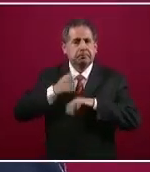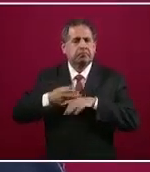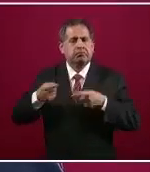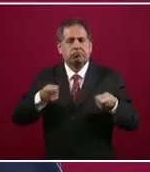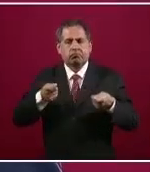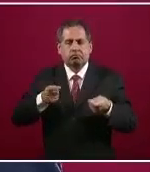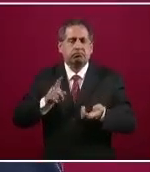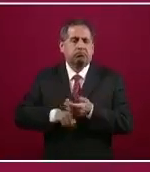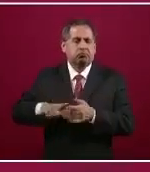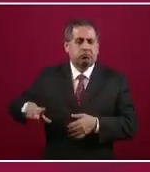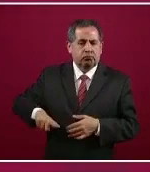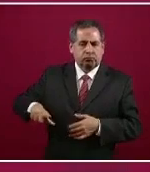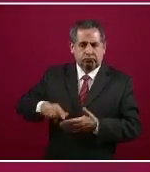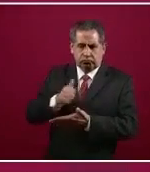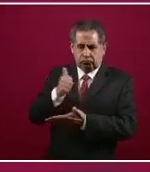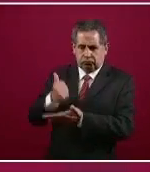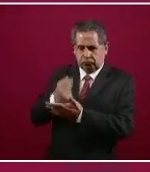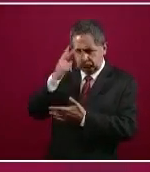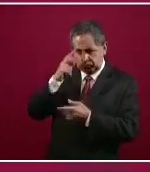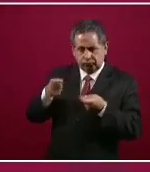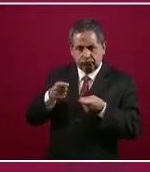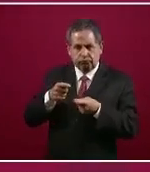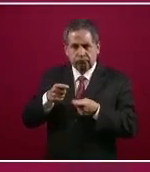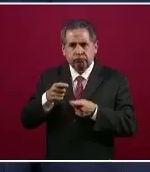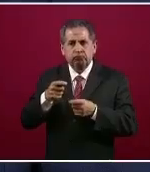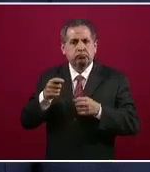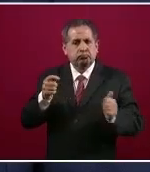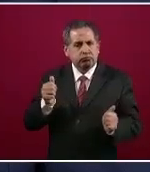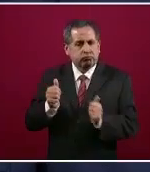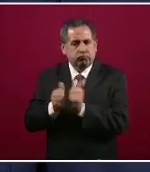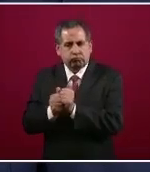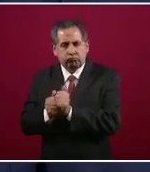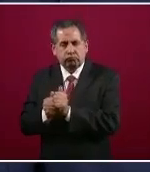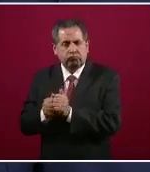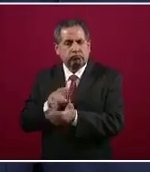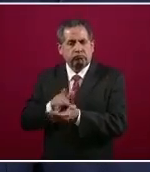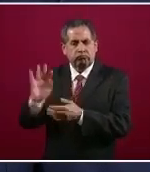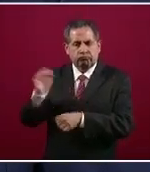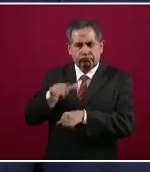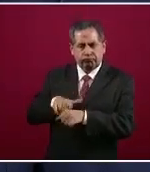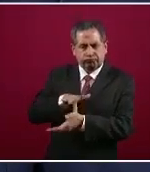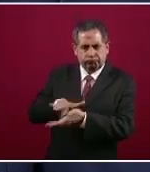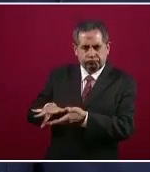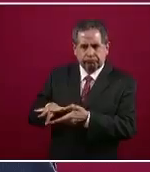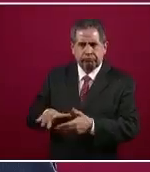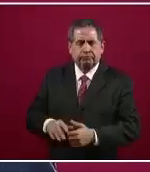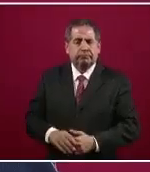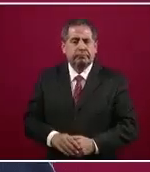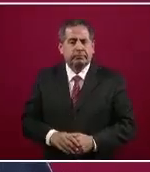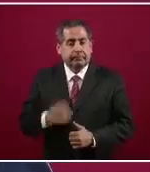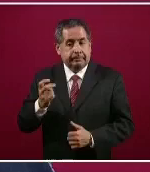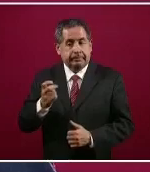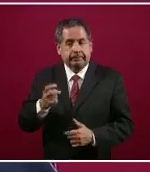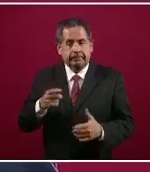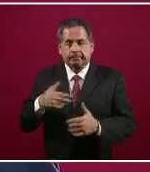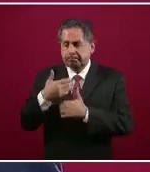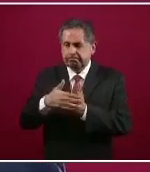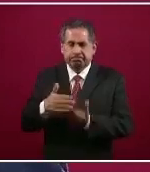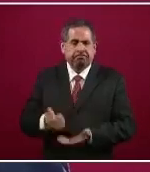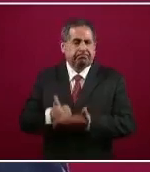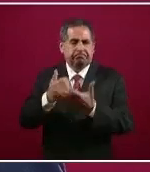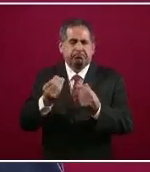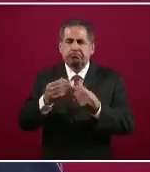administrada por el gobierno de la Ciudad de México con el respaldo del gobierno federal. Eso va a ayudar